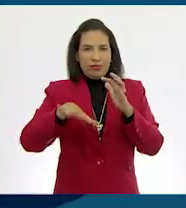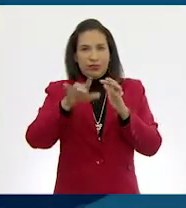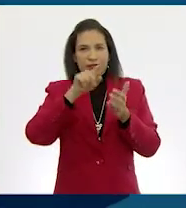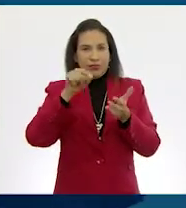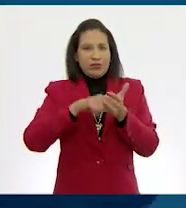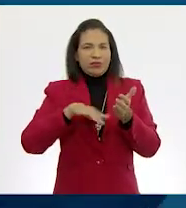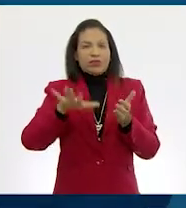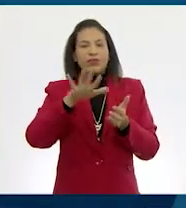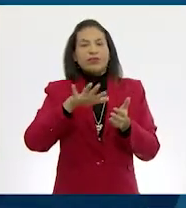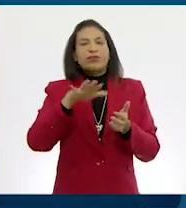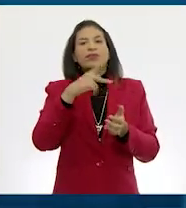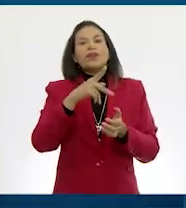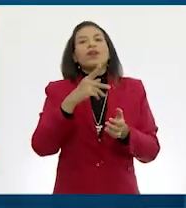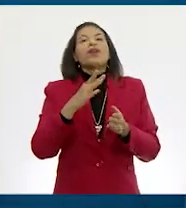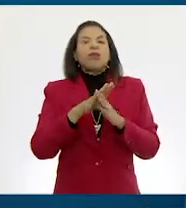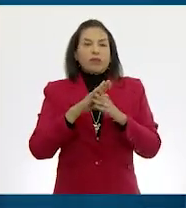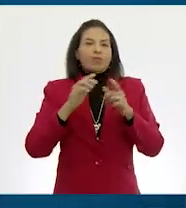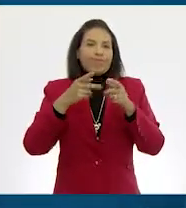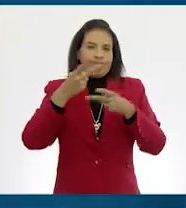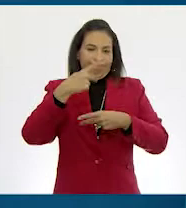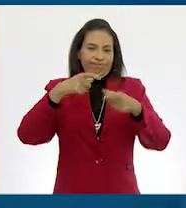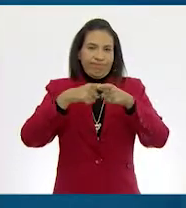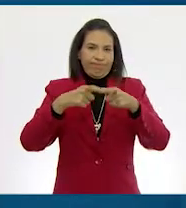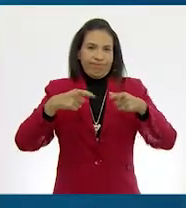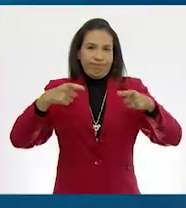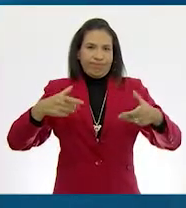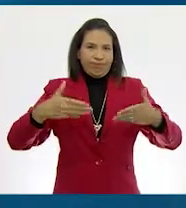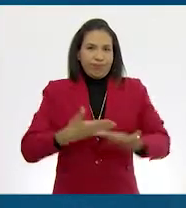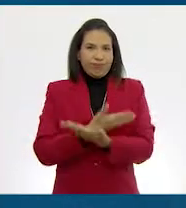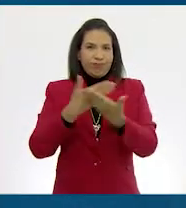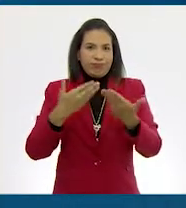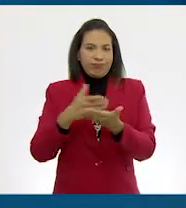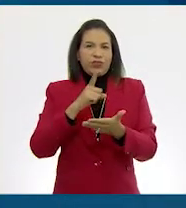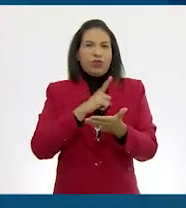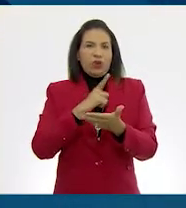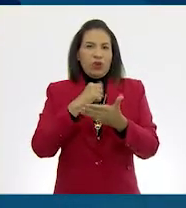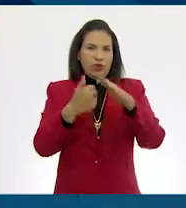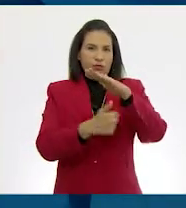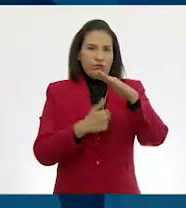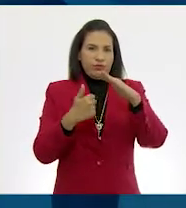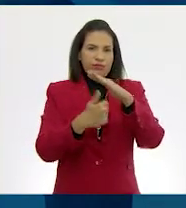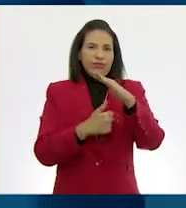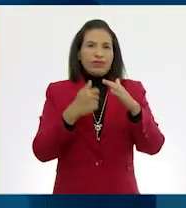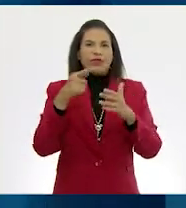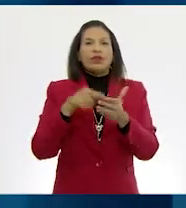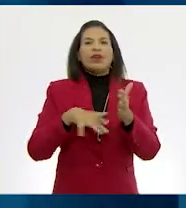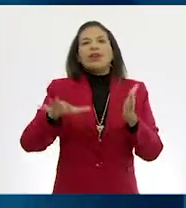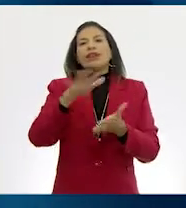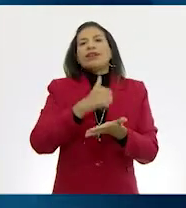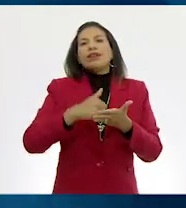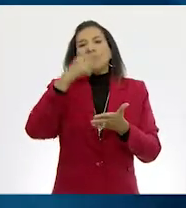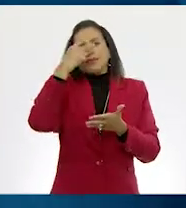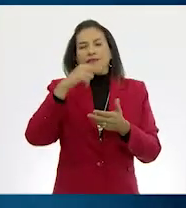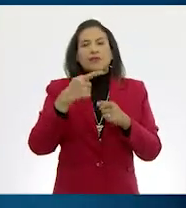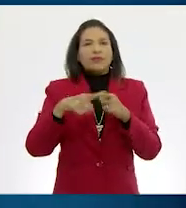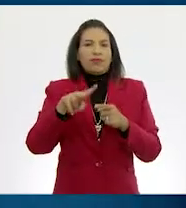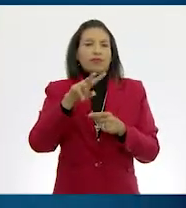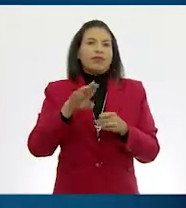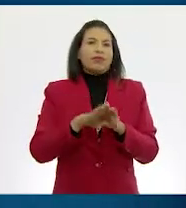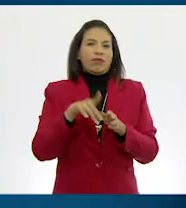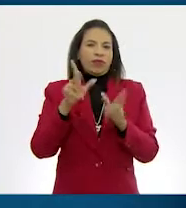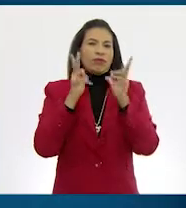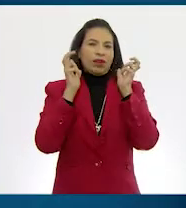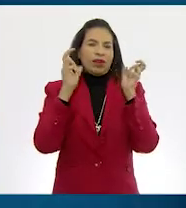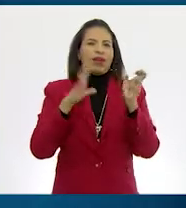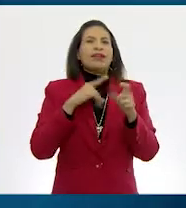en donde la especie creció aislada en el valle de méxico por eso es la especie endémica de ajo